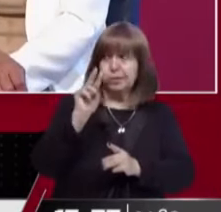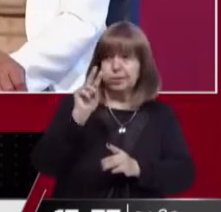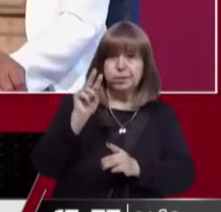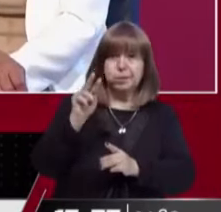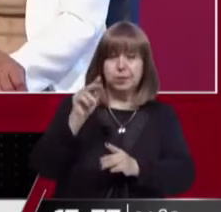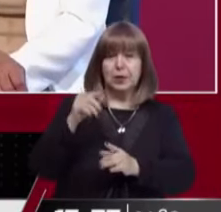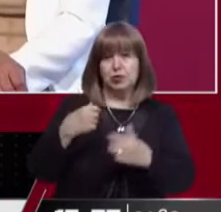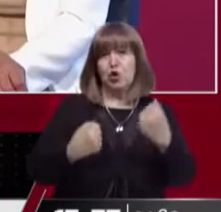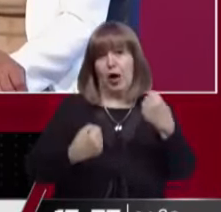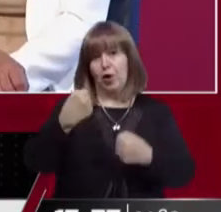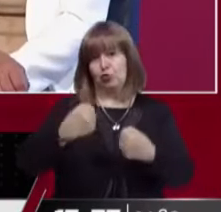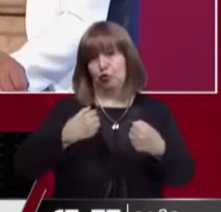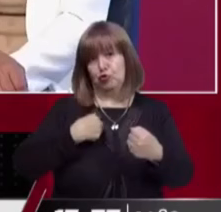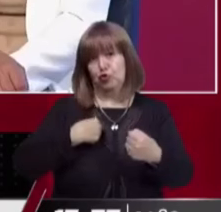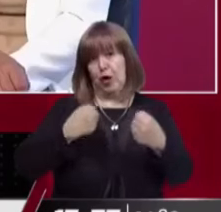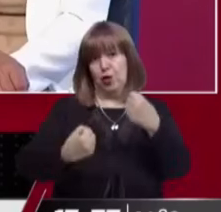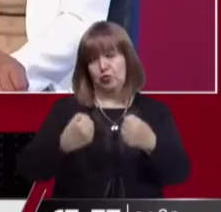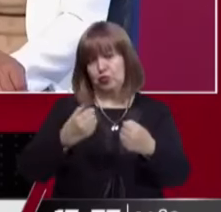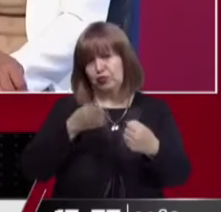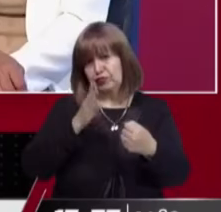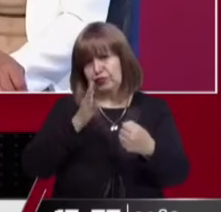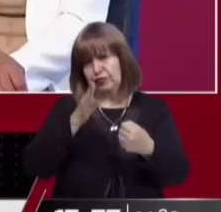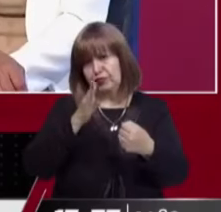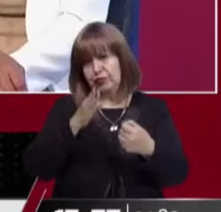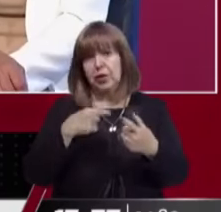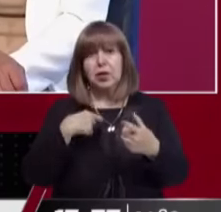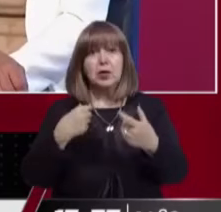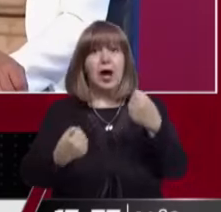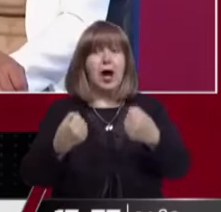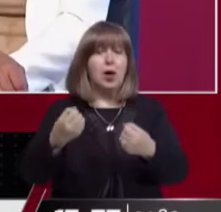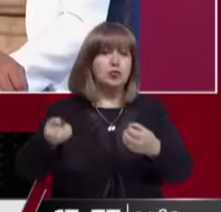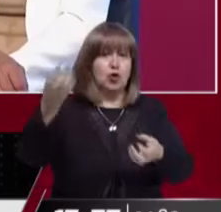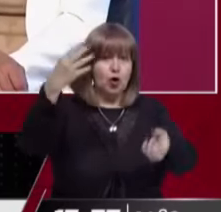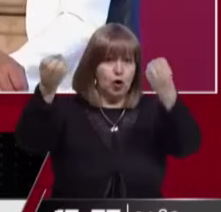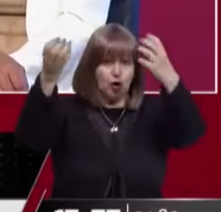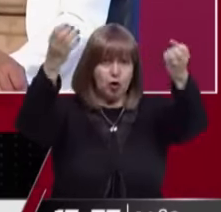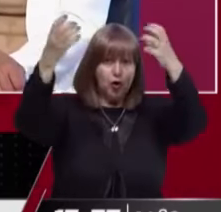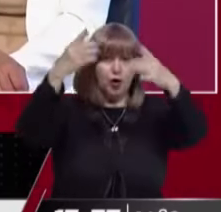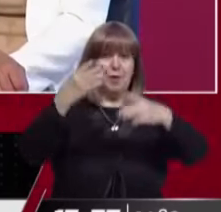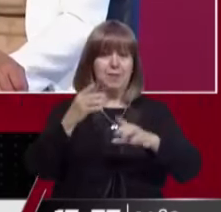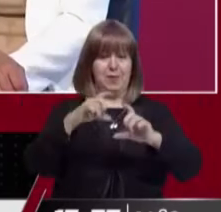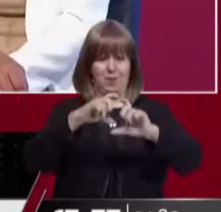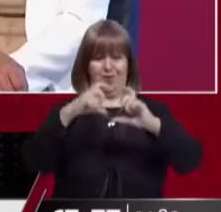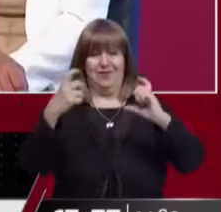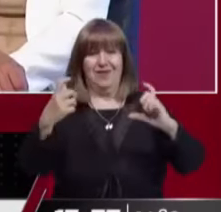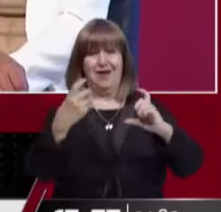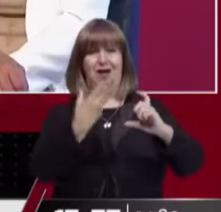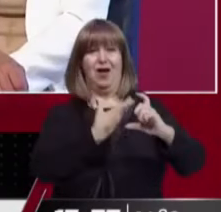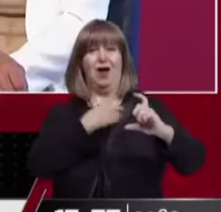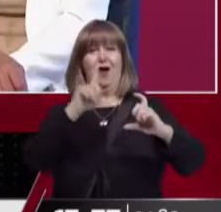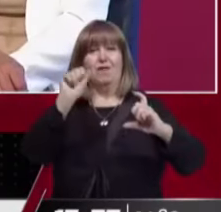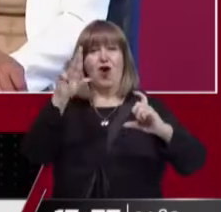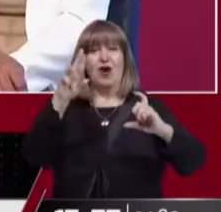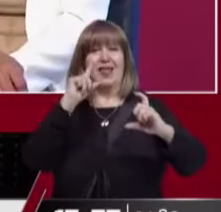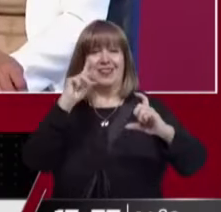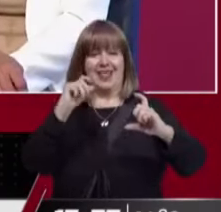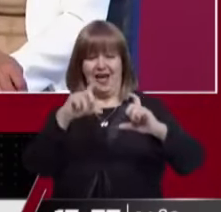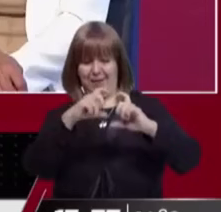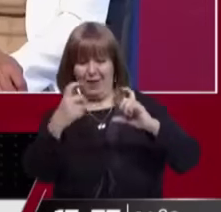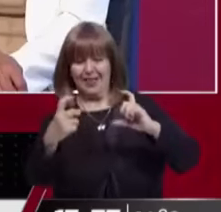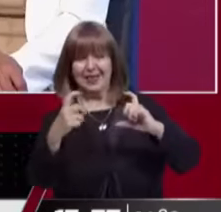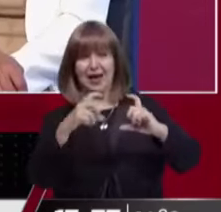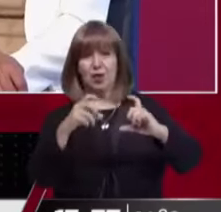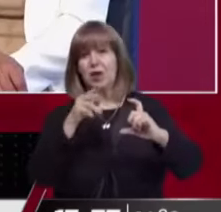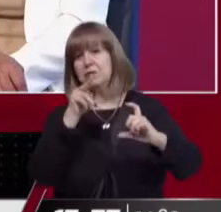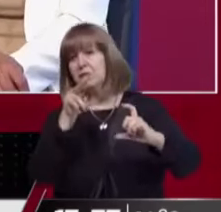me tocó manejar en autopista bastante, y ves muchos autos con la matrícula de Florida. Acá se especifica de qué estado es cada